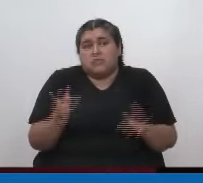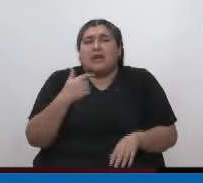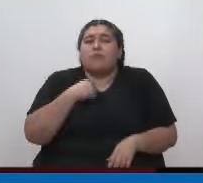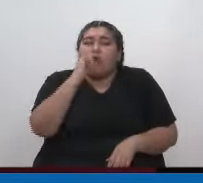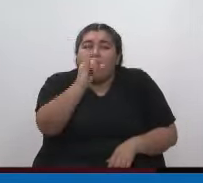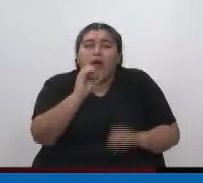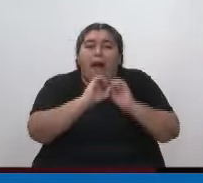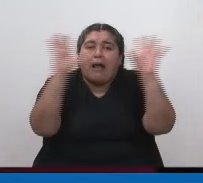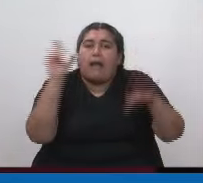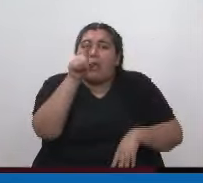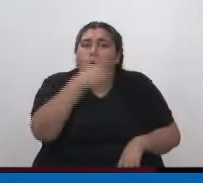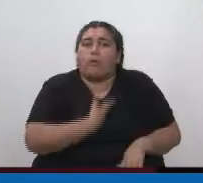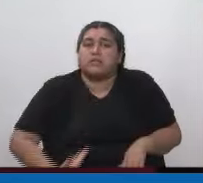Presidenta,